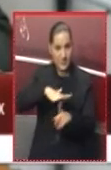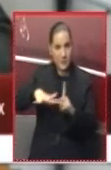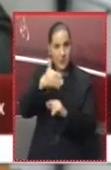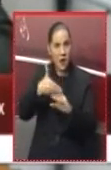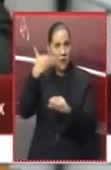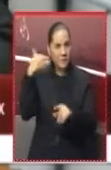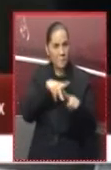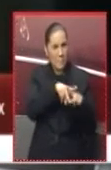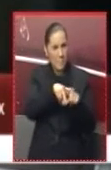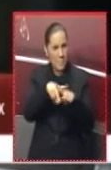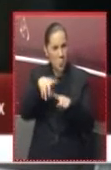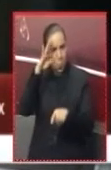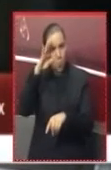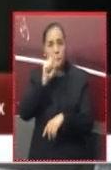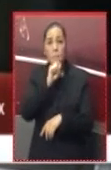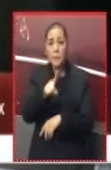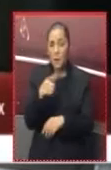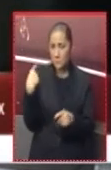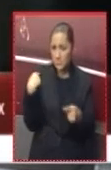entidad.